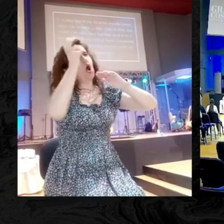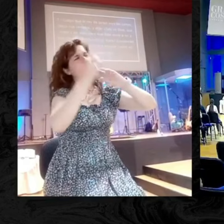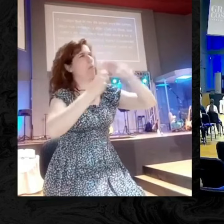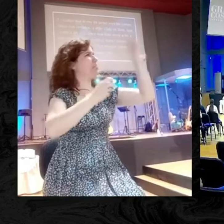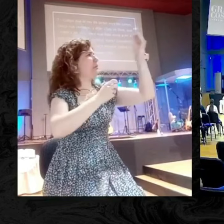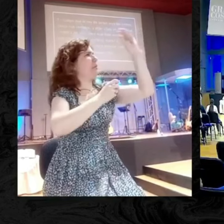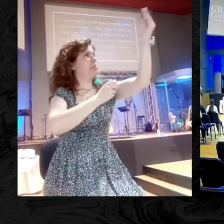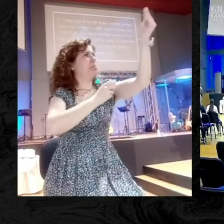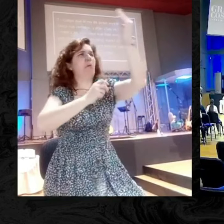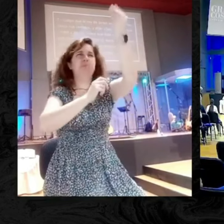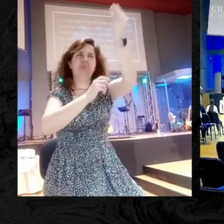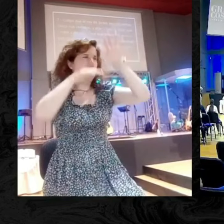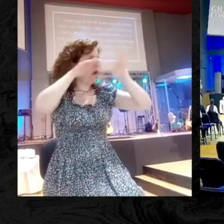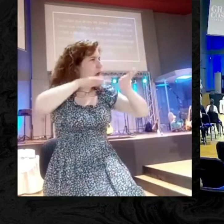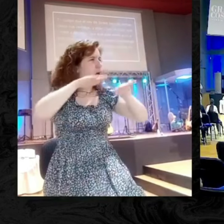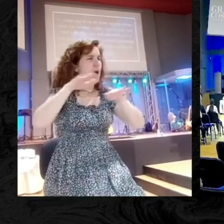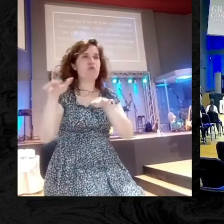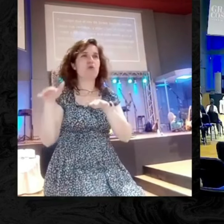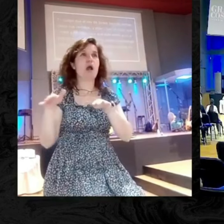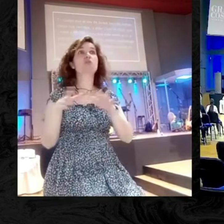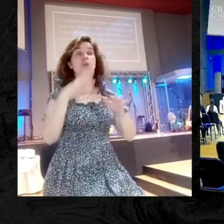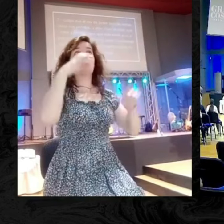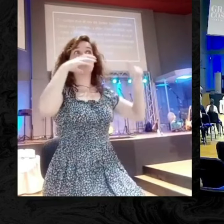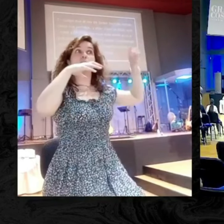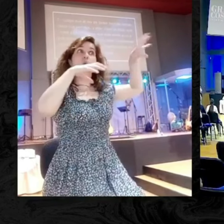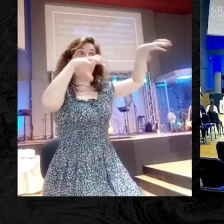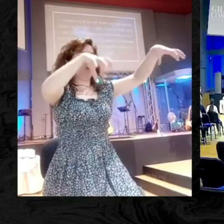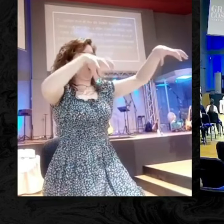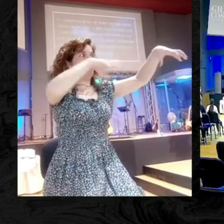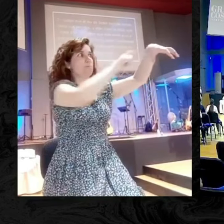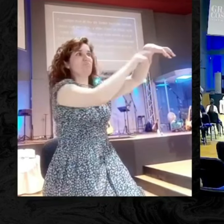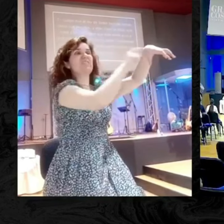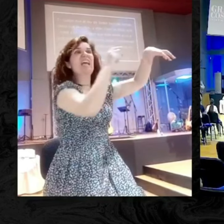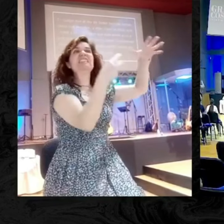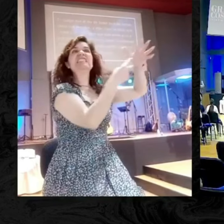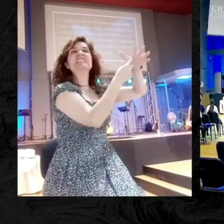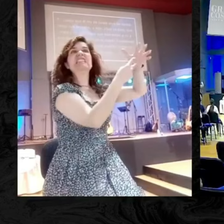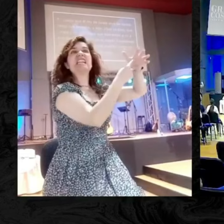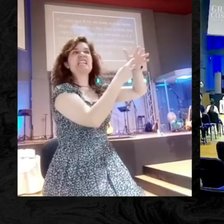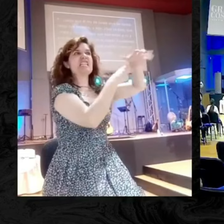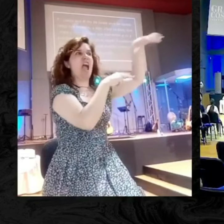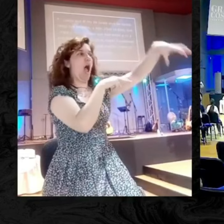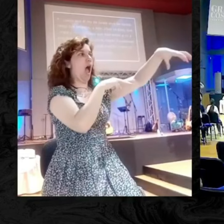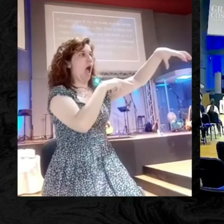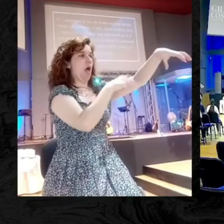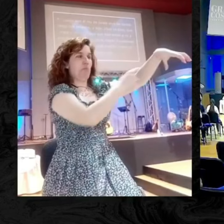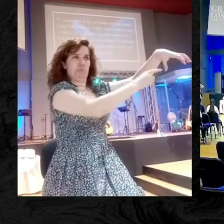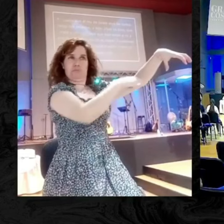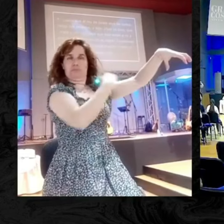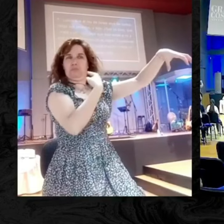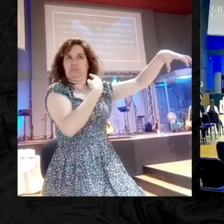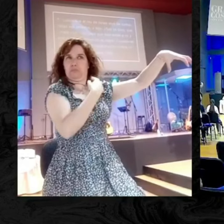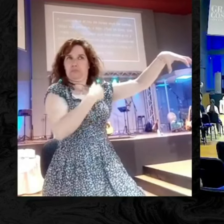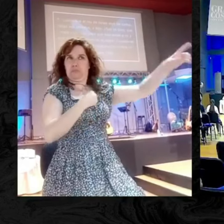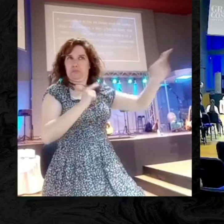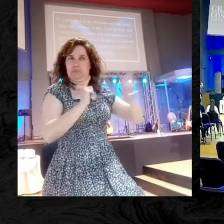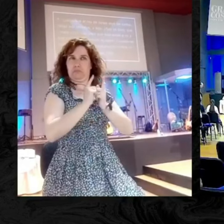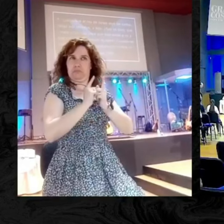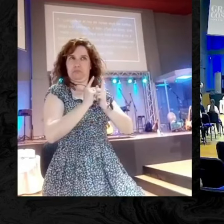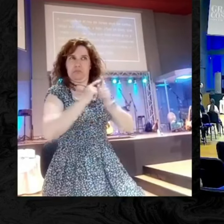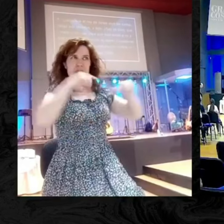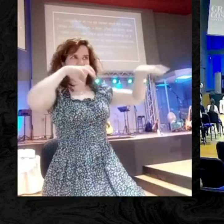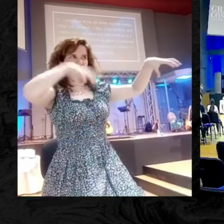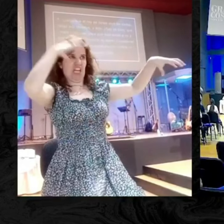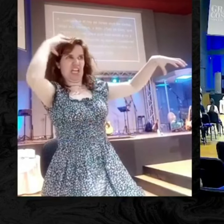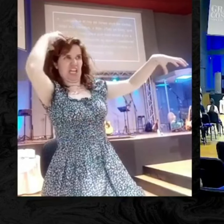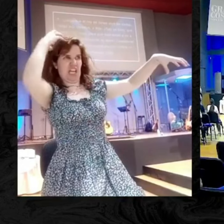claro cuando el rey de Siria le manda a a naamán con esas cartas para que lo sane claro él se asusta porque en